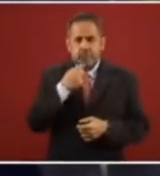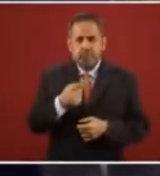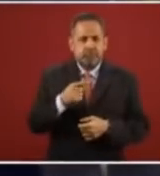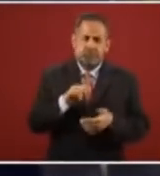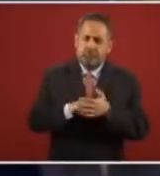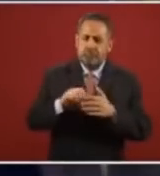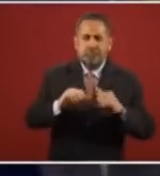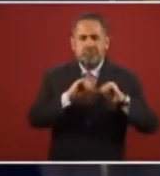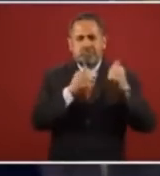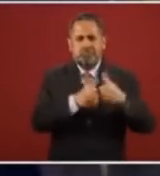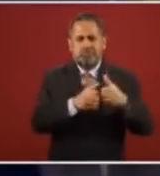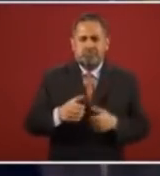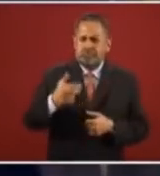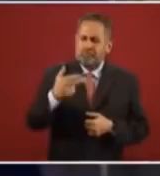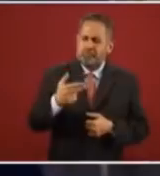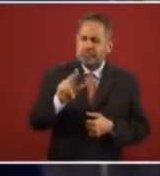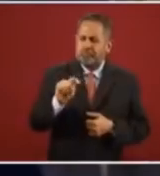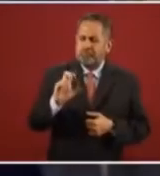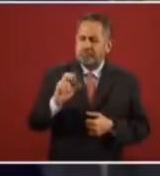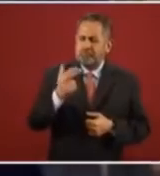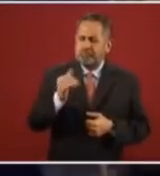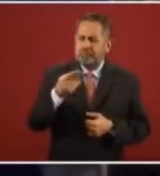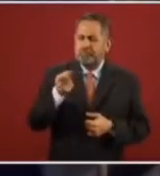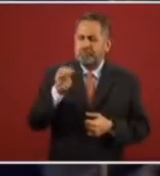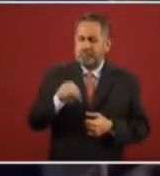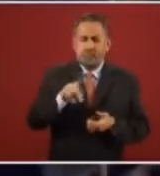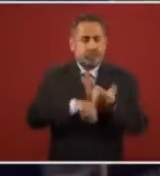ejemplo, Hutchinson Port, que es una china,